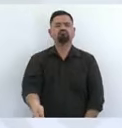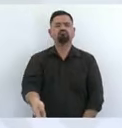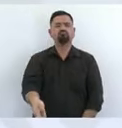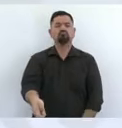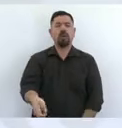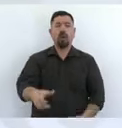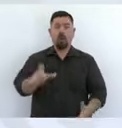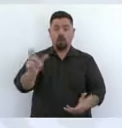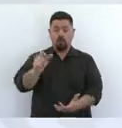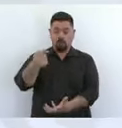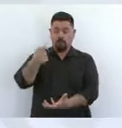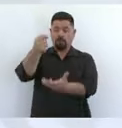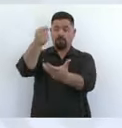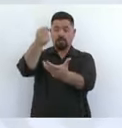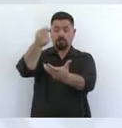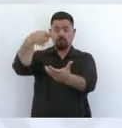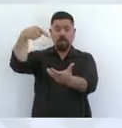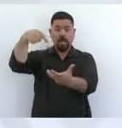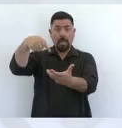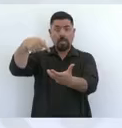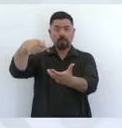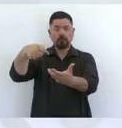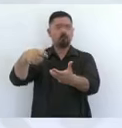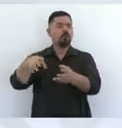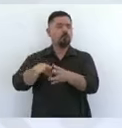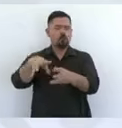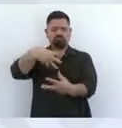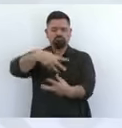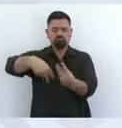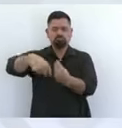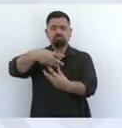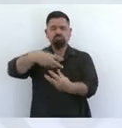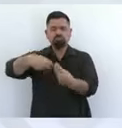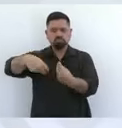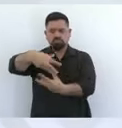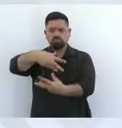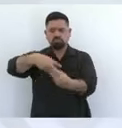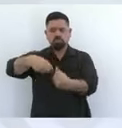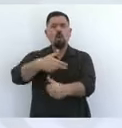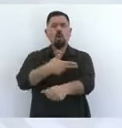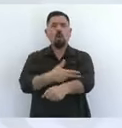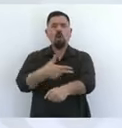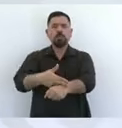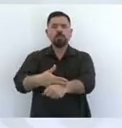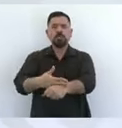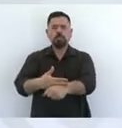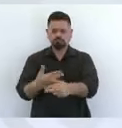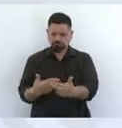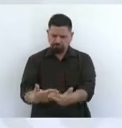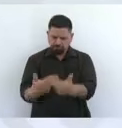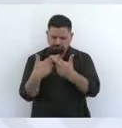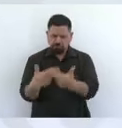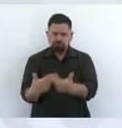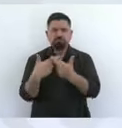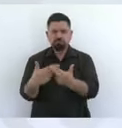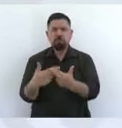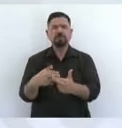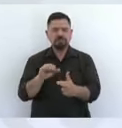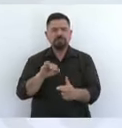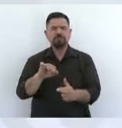el presupuesto se maneja con honestidad, rinde, alcanza. No hace